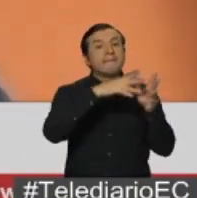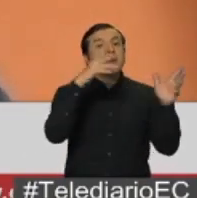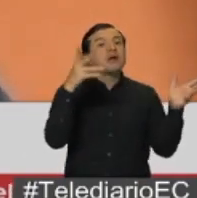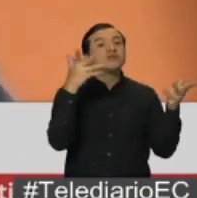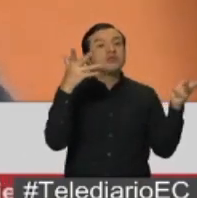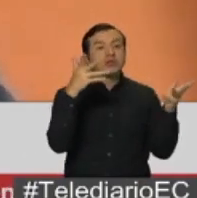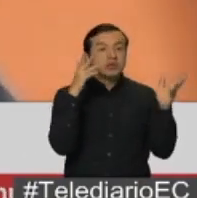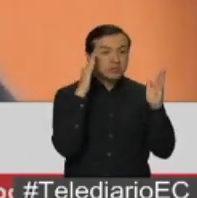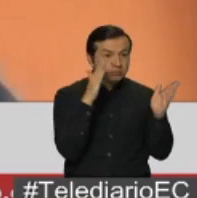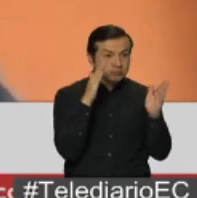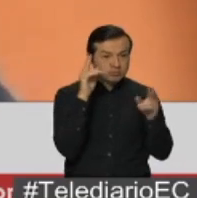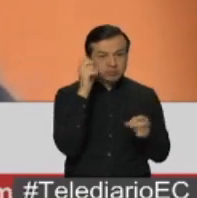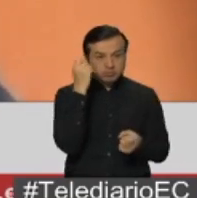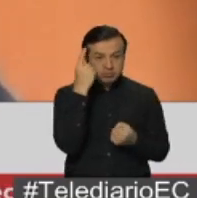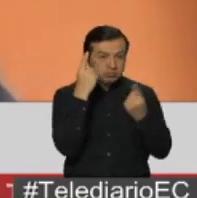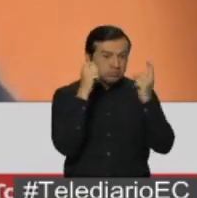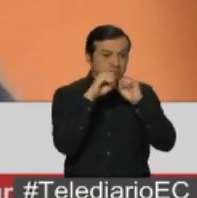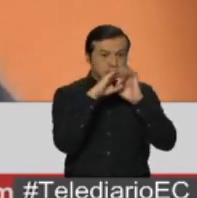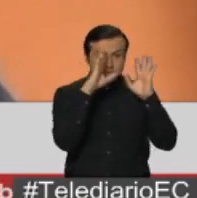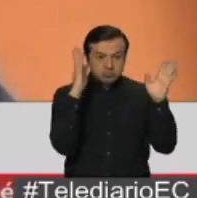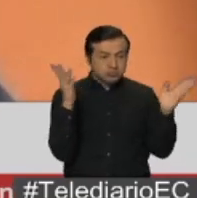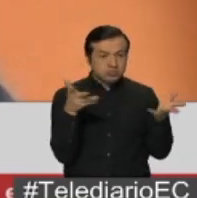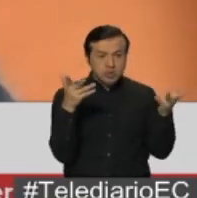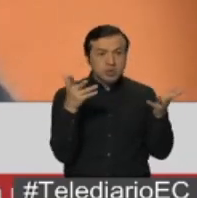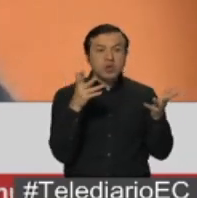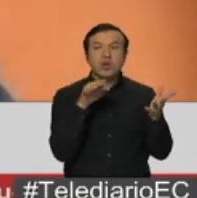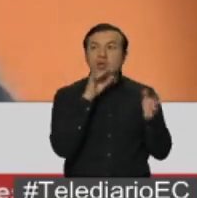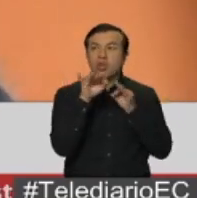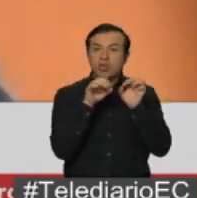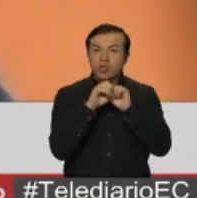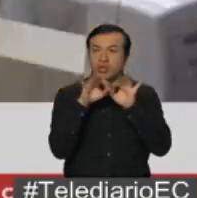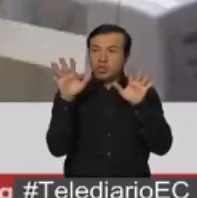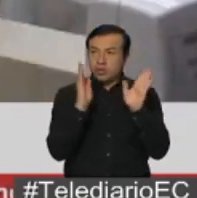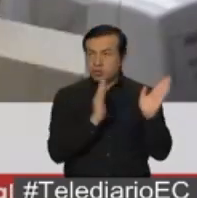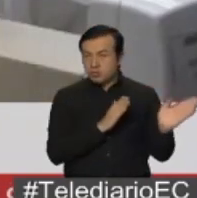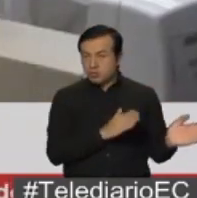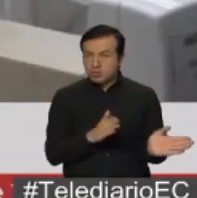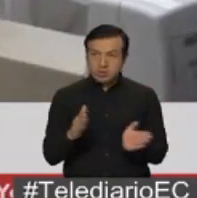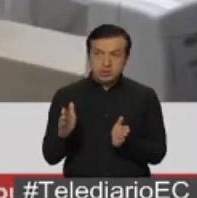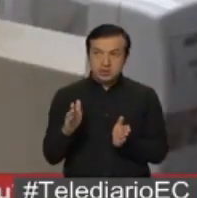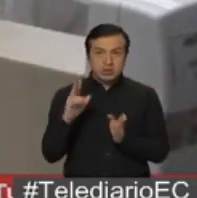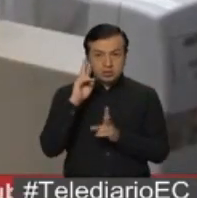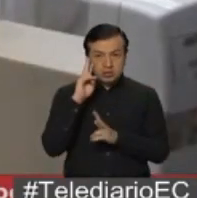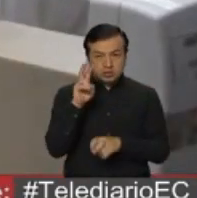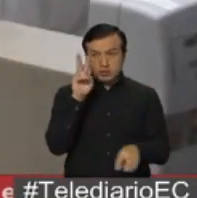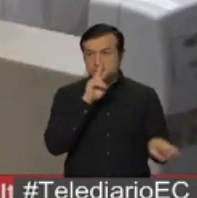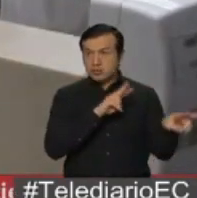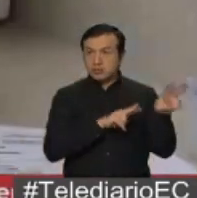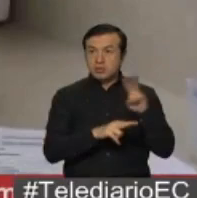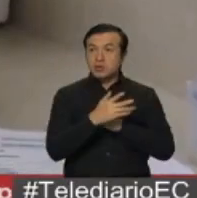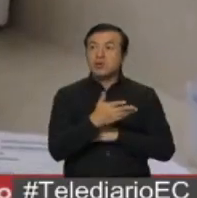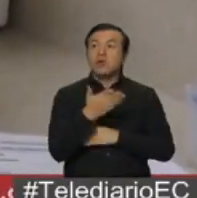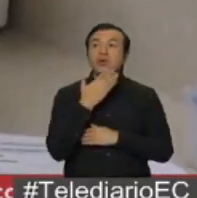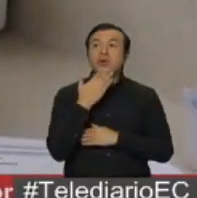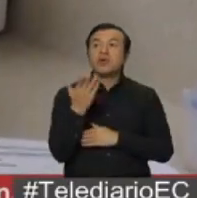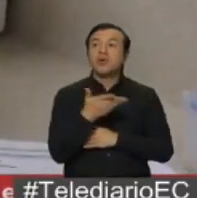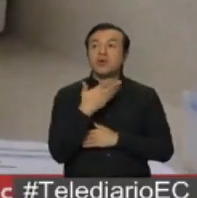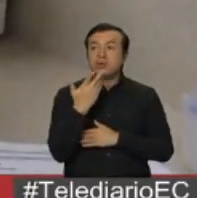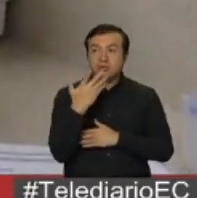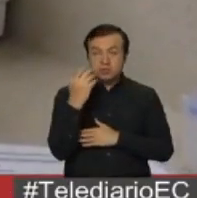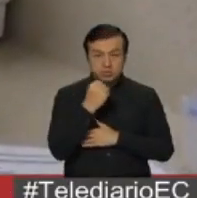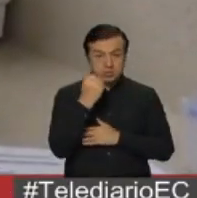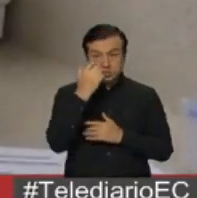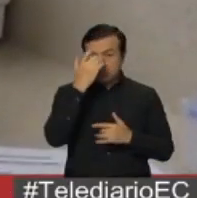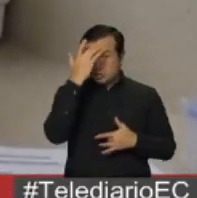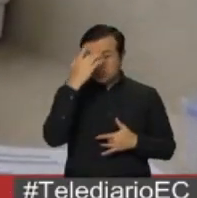esa manera podemos entender mejor cómo se distribuyó el virus la ciudad según los investigadores esta técnica indirecta de detección